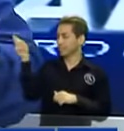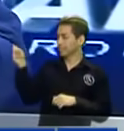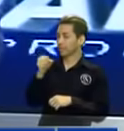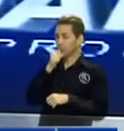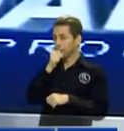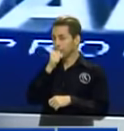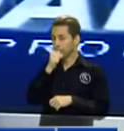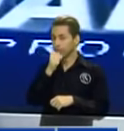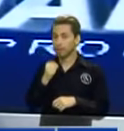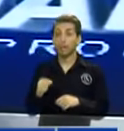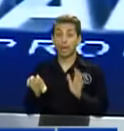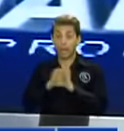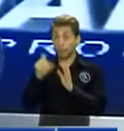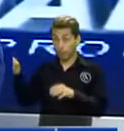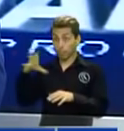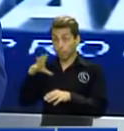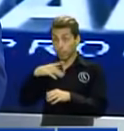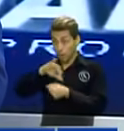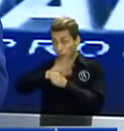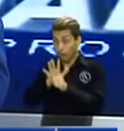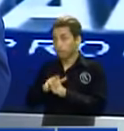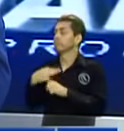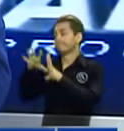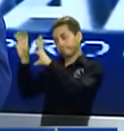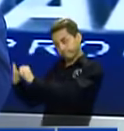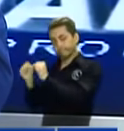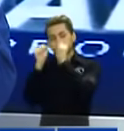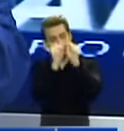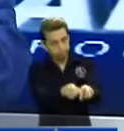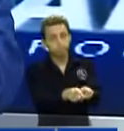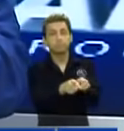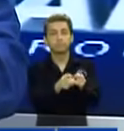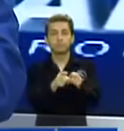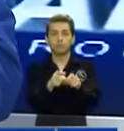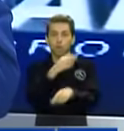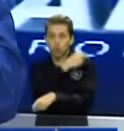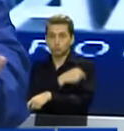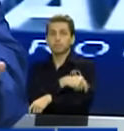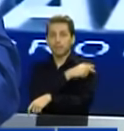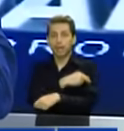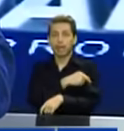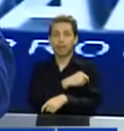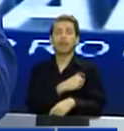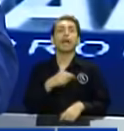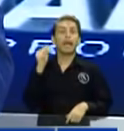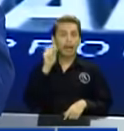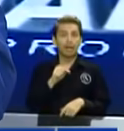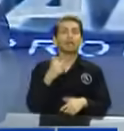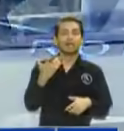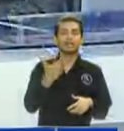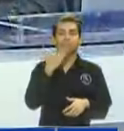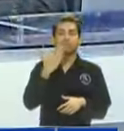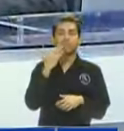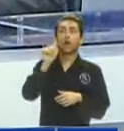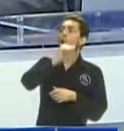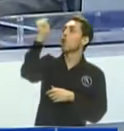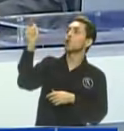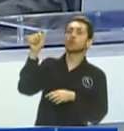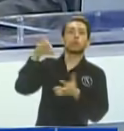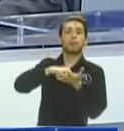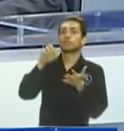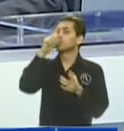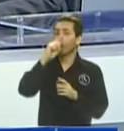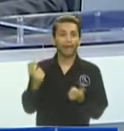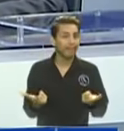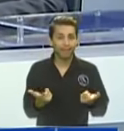lo agarramos y lo metemos en un hospital. Eso en otras partes del mundo no sucede. Lo que sucede es, usted está